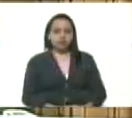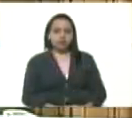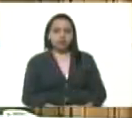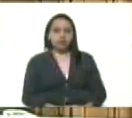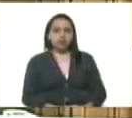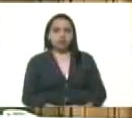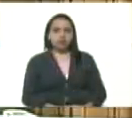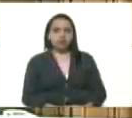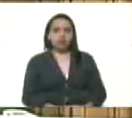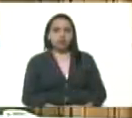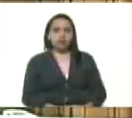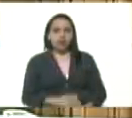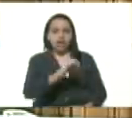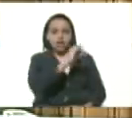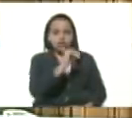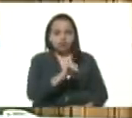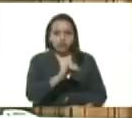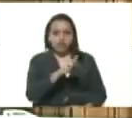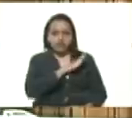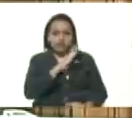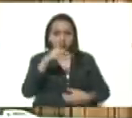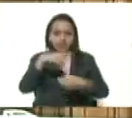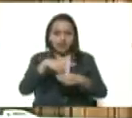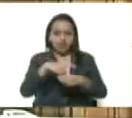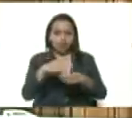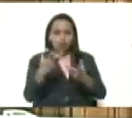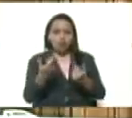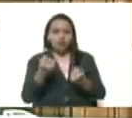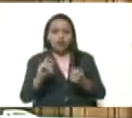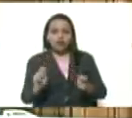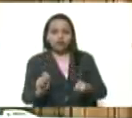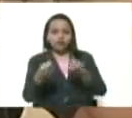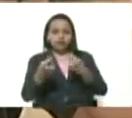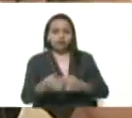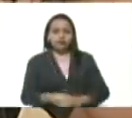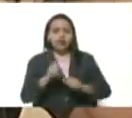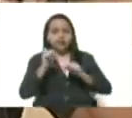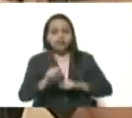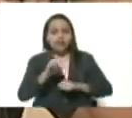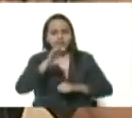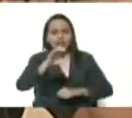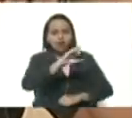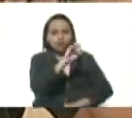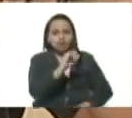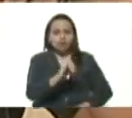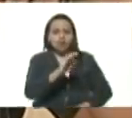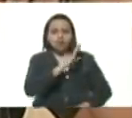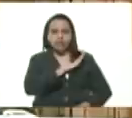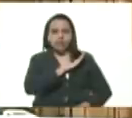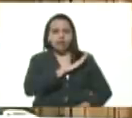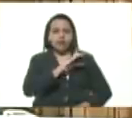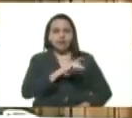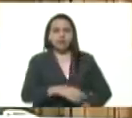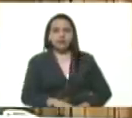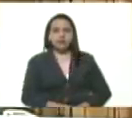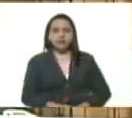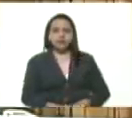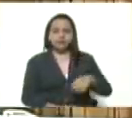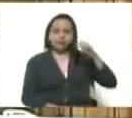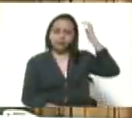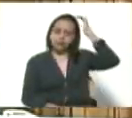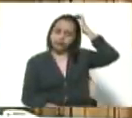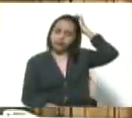Alvarado. En el caso del Zulia, ¿tienes el dato ahí? Sí, en el estado Zulia, presidente, tenemos 1.341